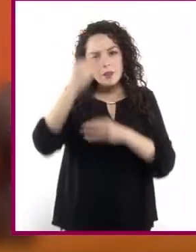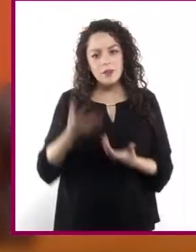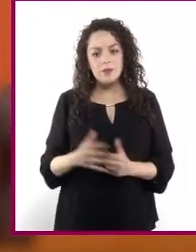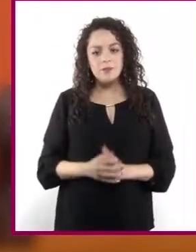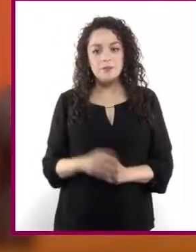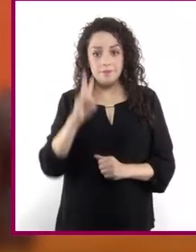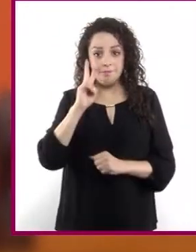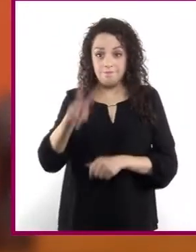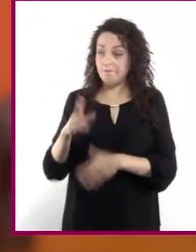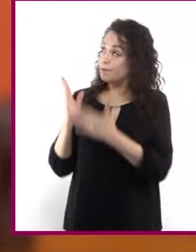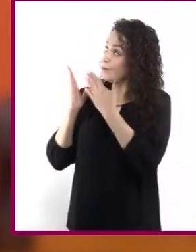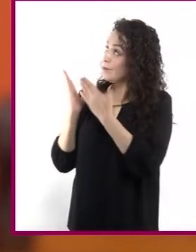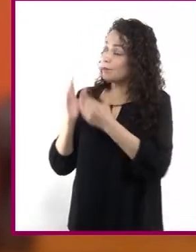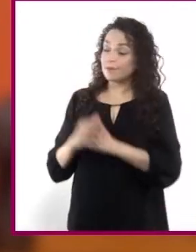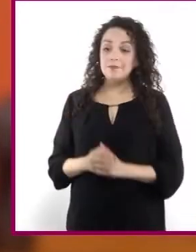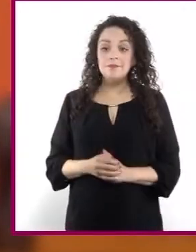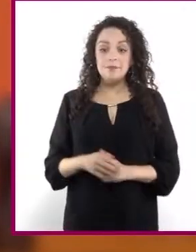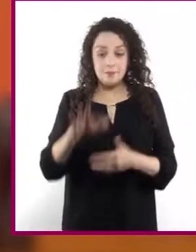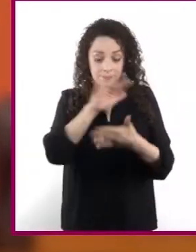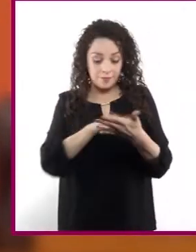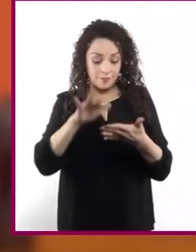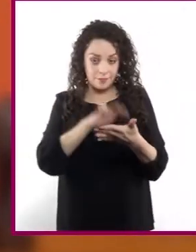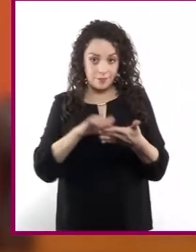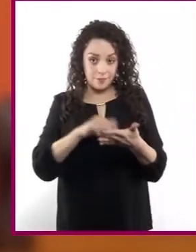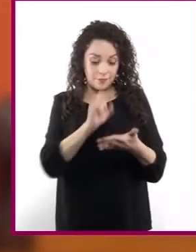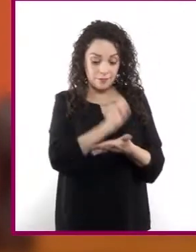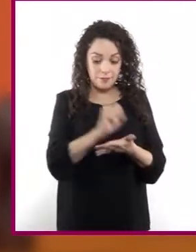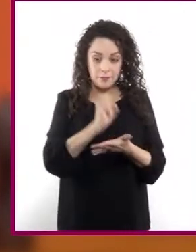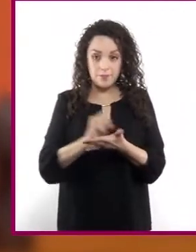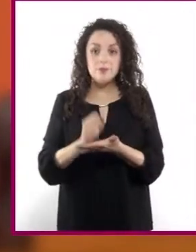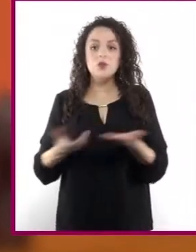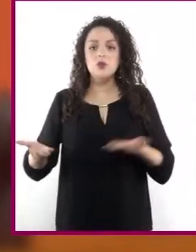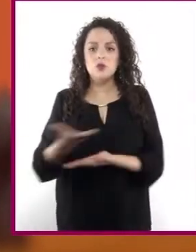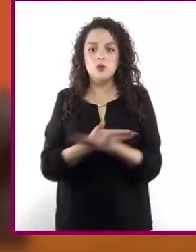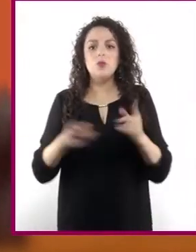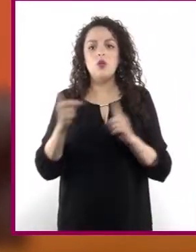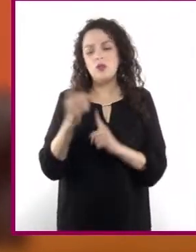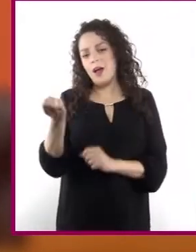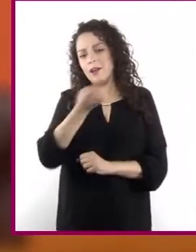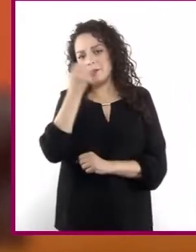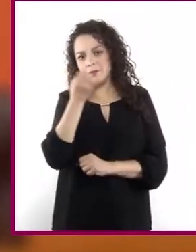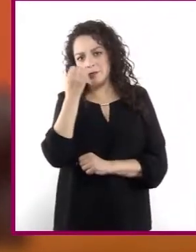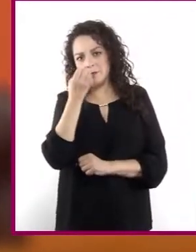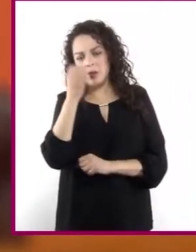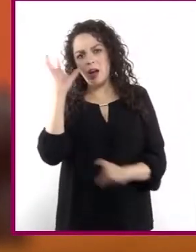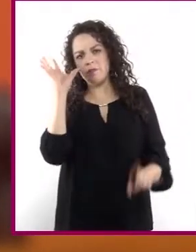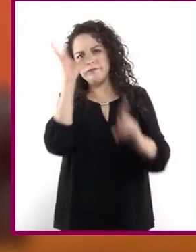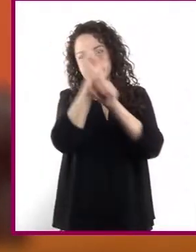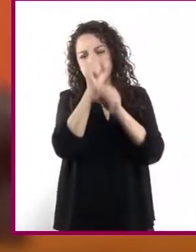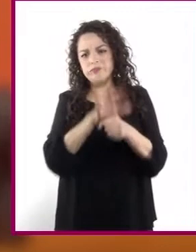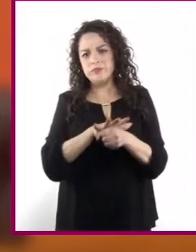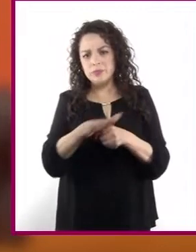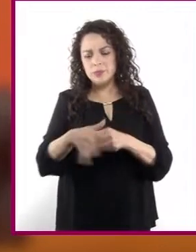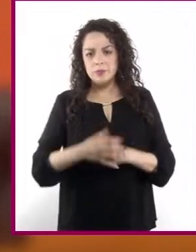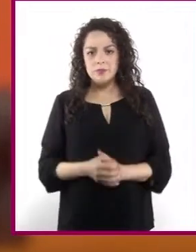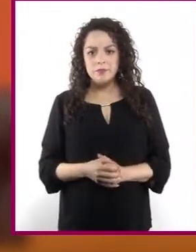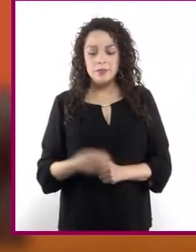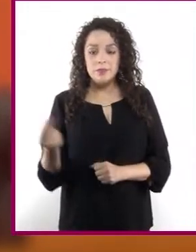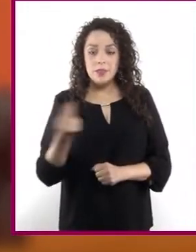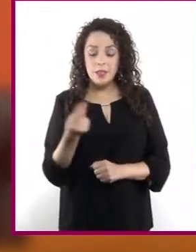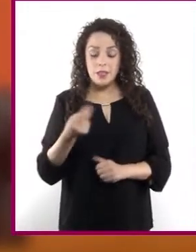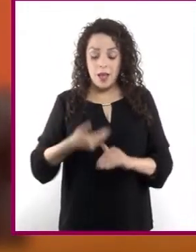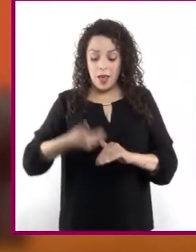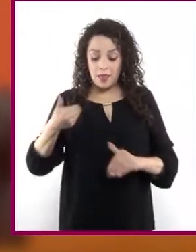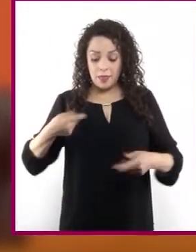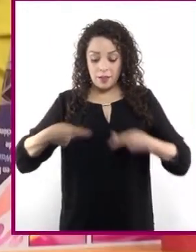es: comparte la lectura de textos propios en eventos escolares. Y el propósito es preparar la lectura